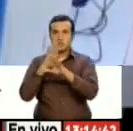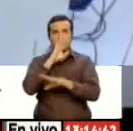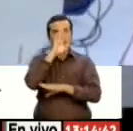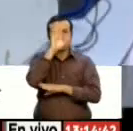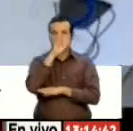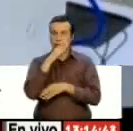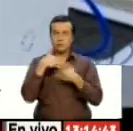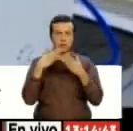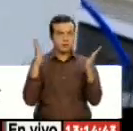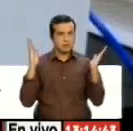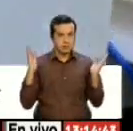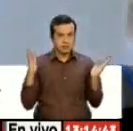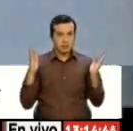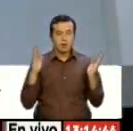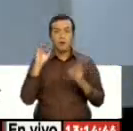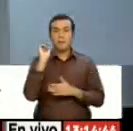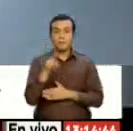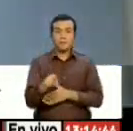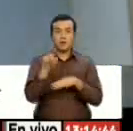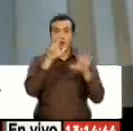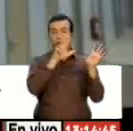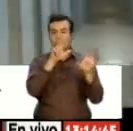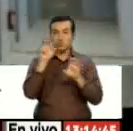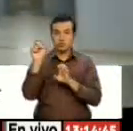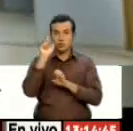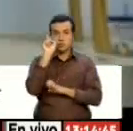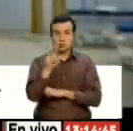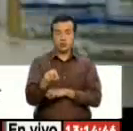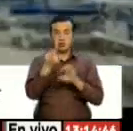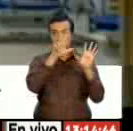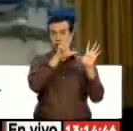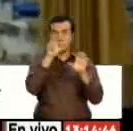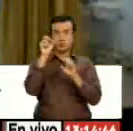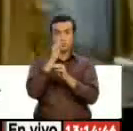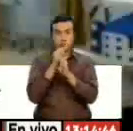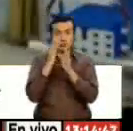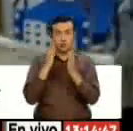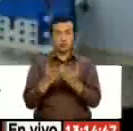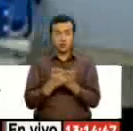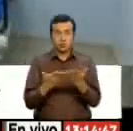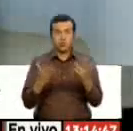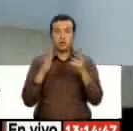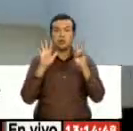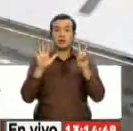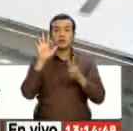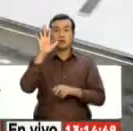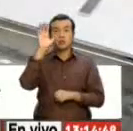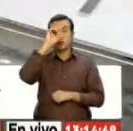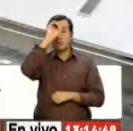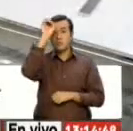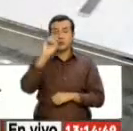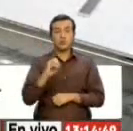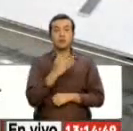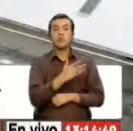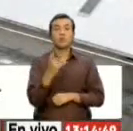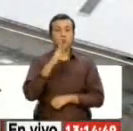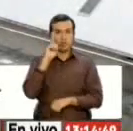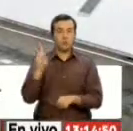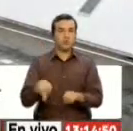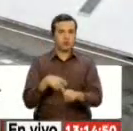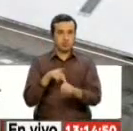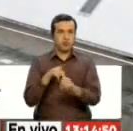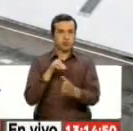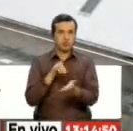día. En cuanto a los 1.800 funcionarios, el 75% corresponde a profesionales de